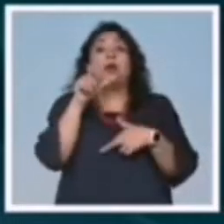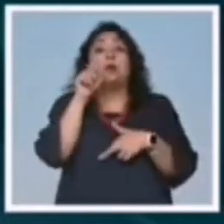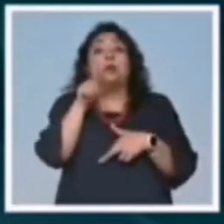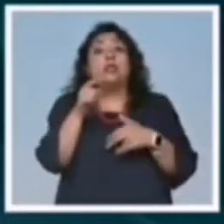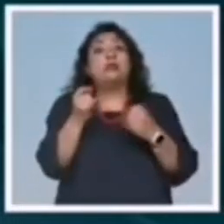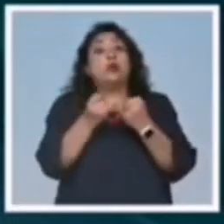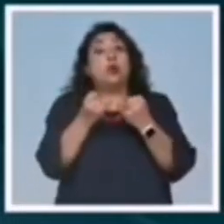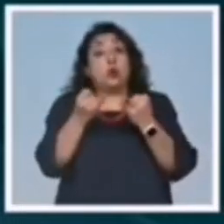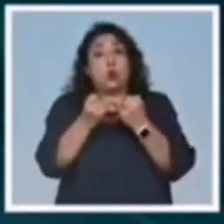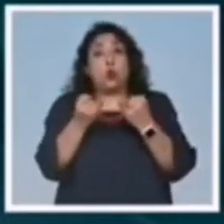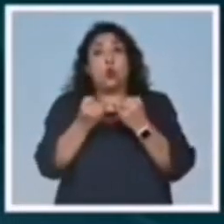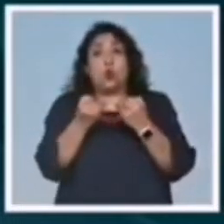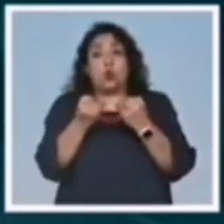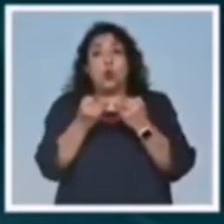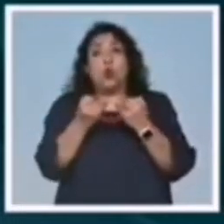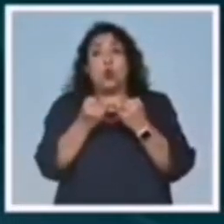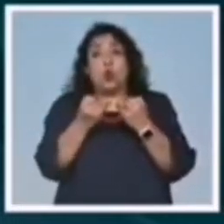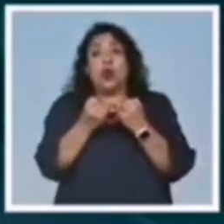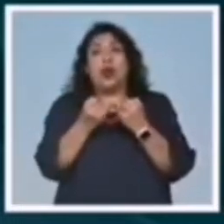mismo tiempo